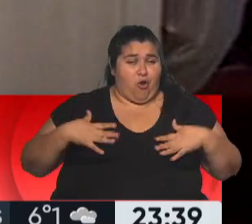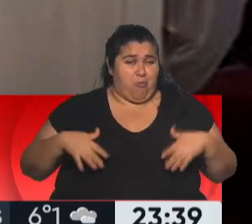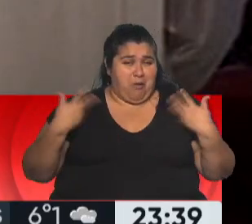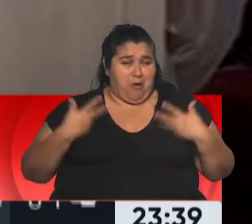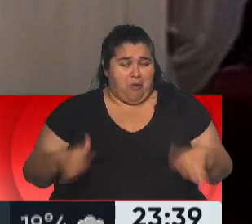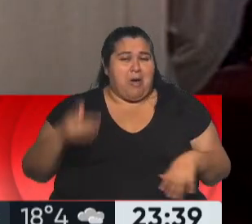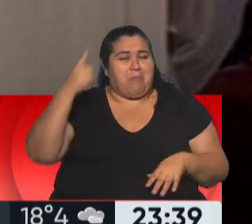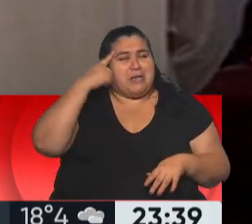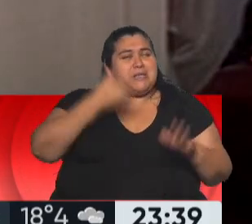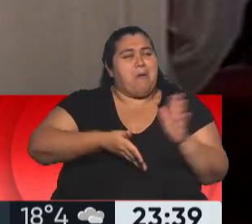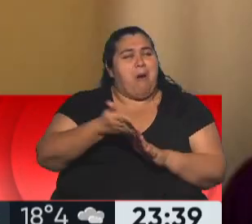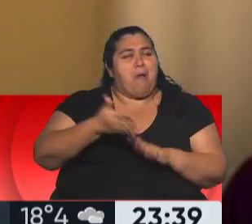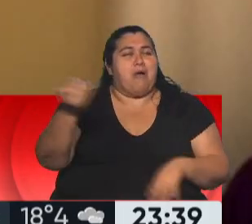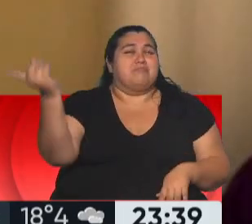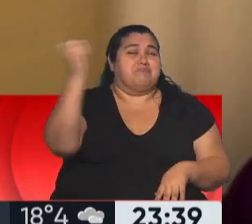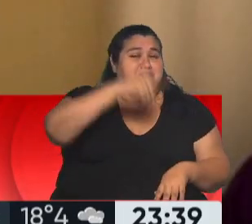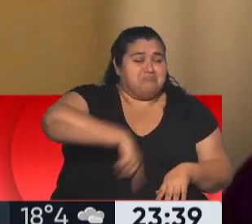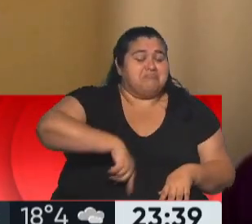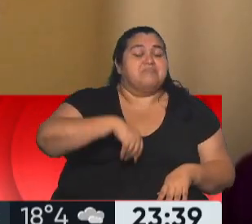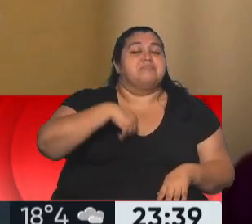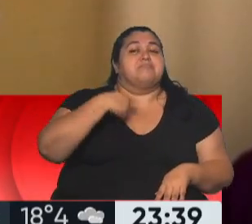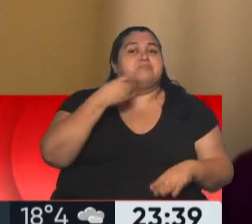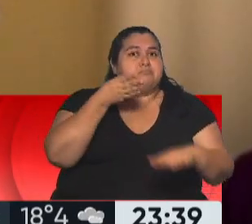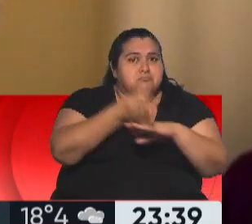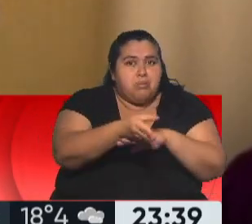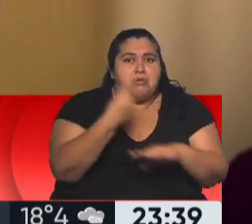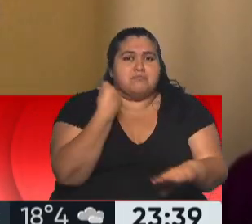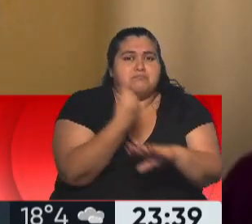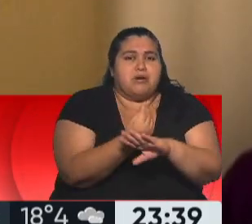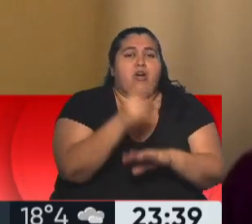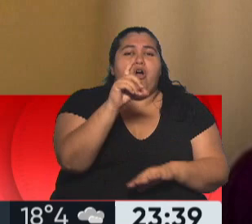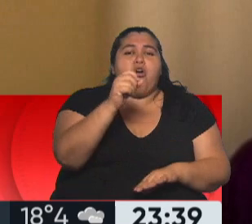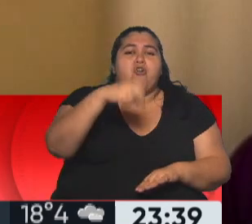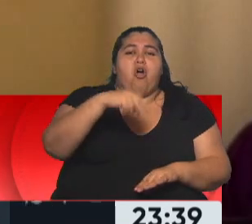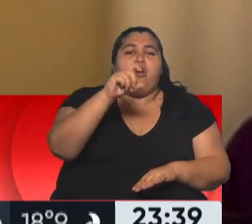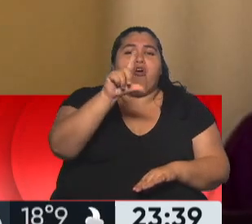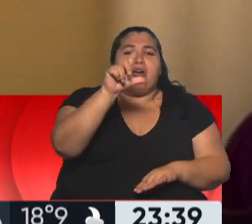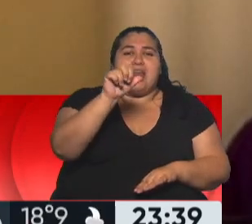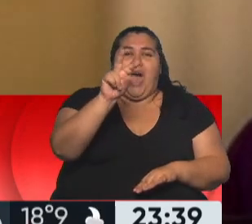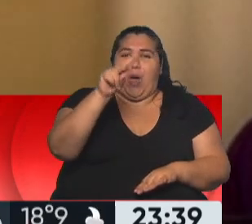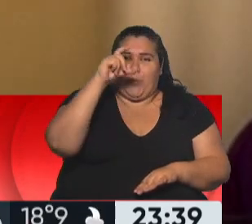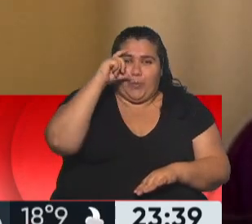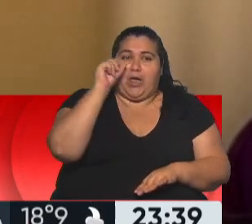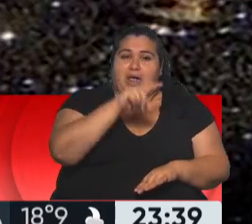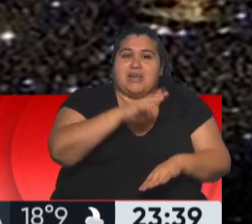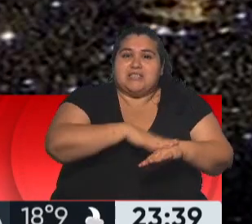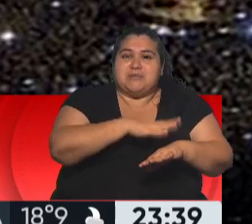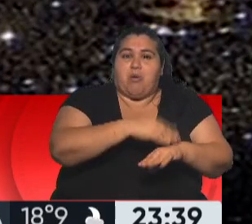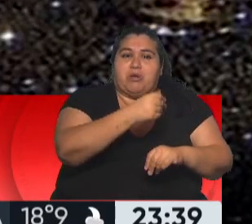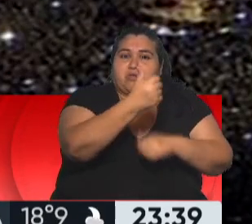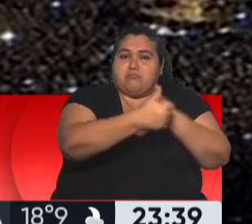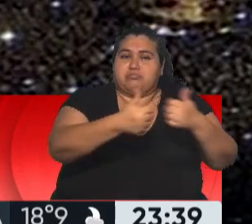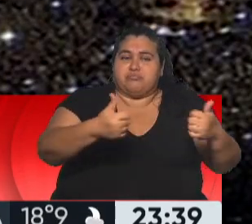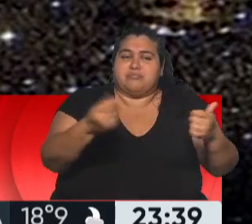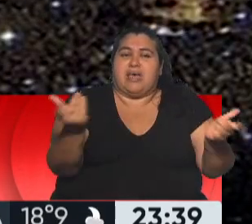que iba a volver, pero ahí ya tuvo que entrar al famoso cónclave, ese lugar donde los cardenales